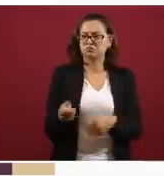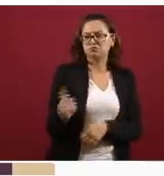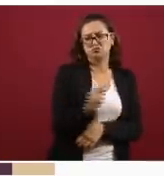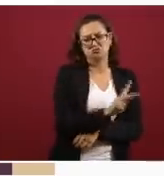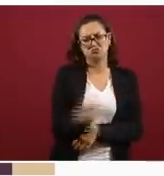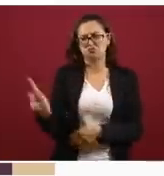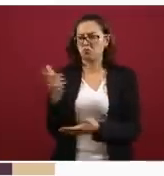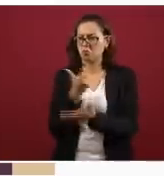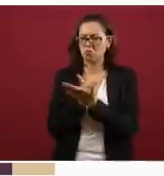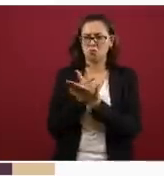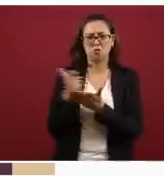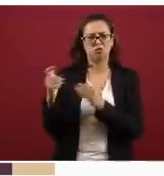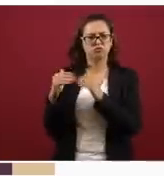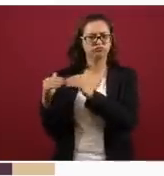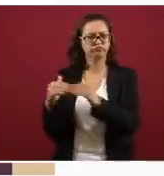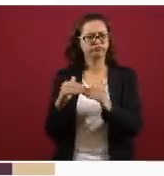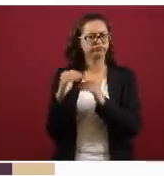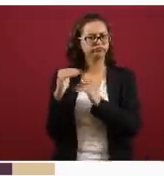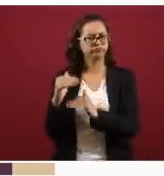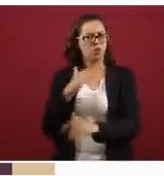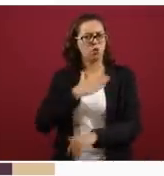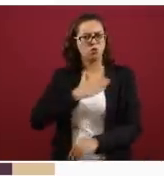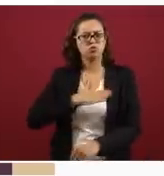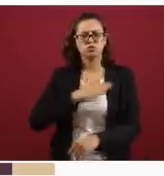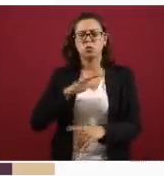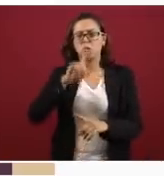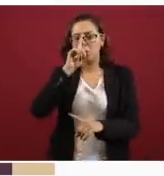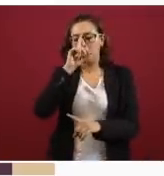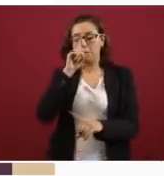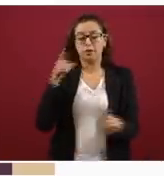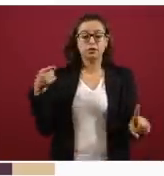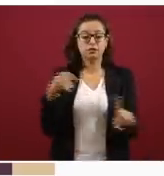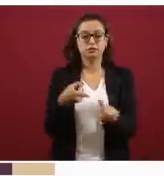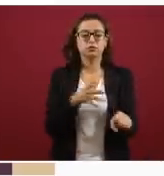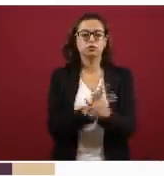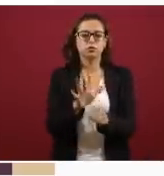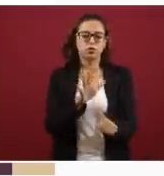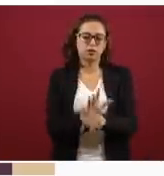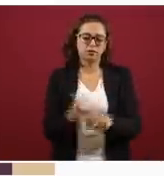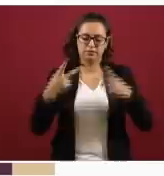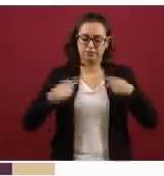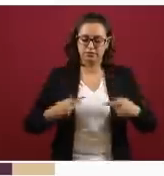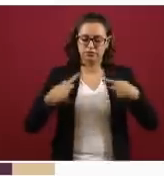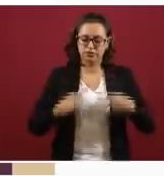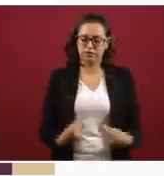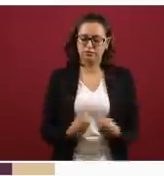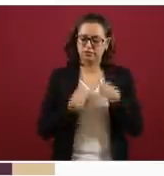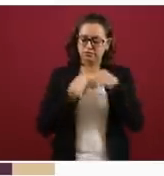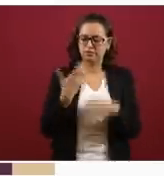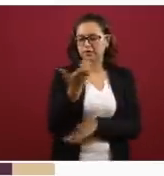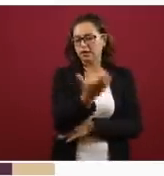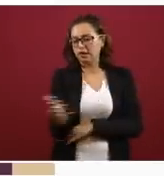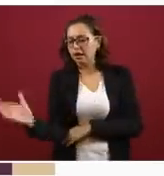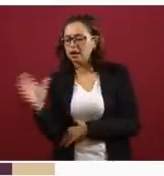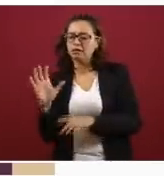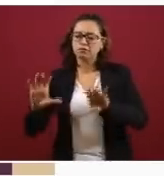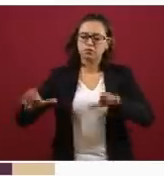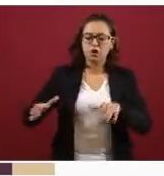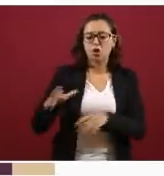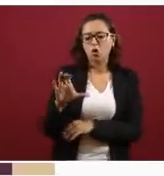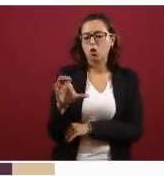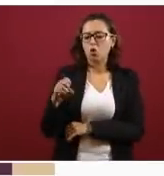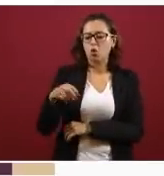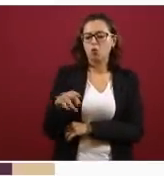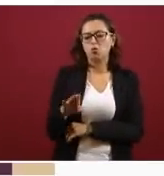El precio está orientado a apoyar a los campesinos, a los comuneros, a los pequeños productores